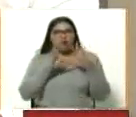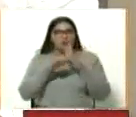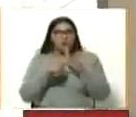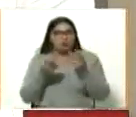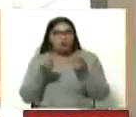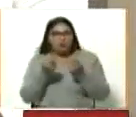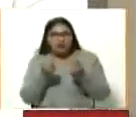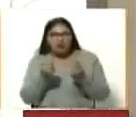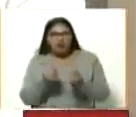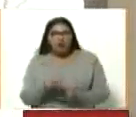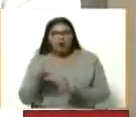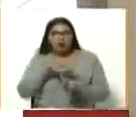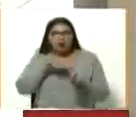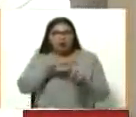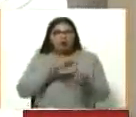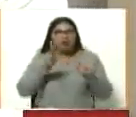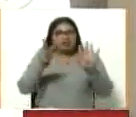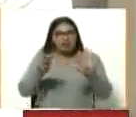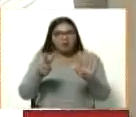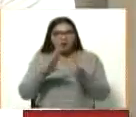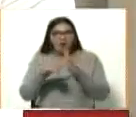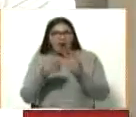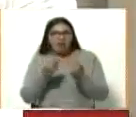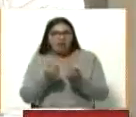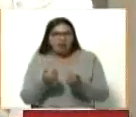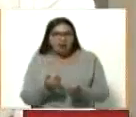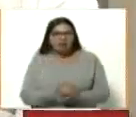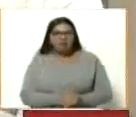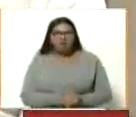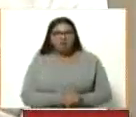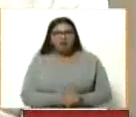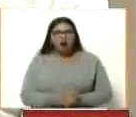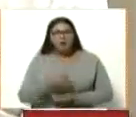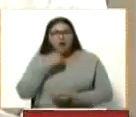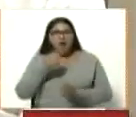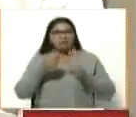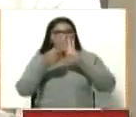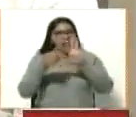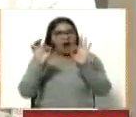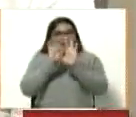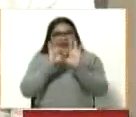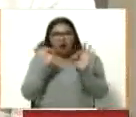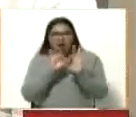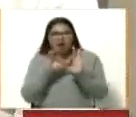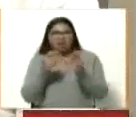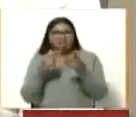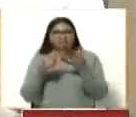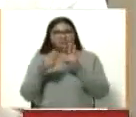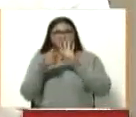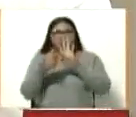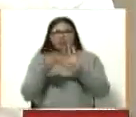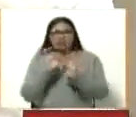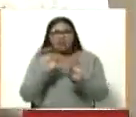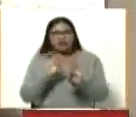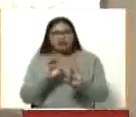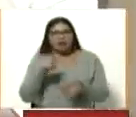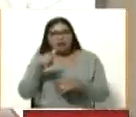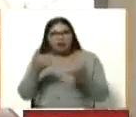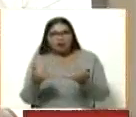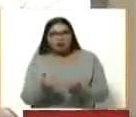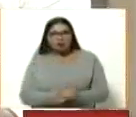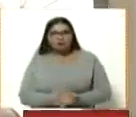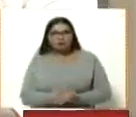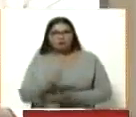1 por conspiración y 7 por lavado de dinero. A él no se le ha podido demostrar ni uno solo en todos estos...